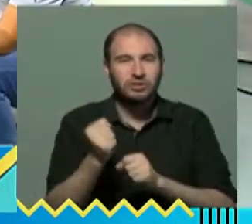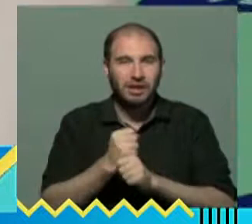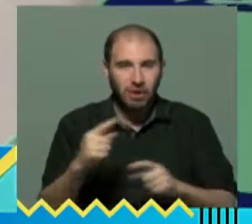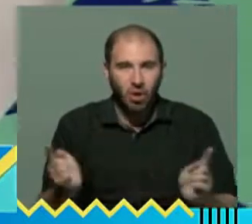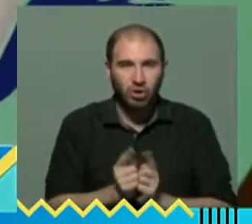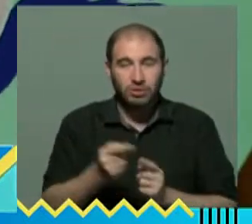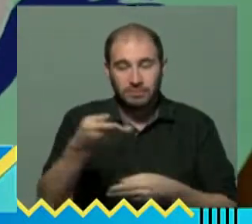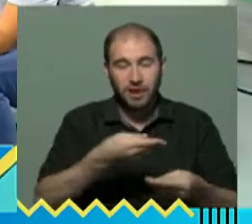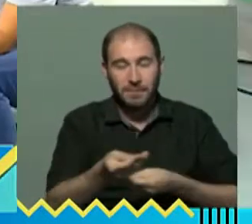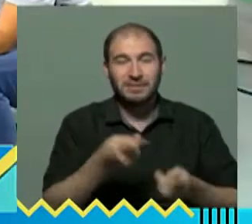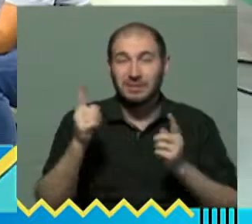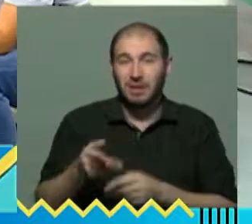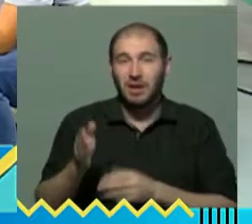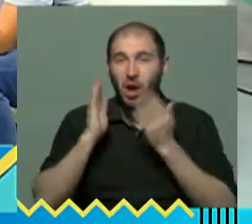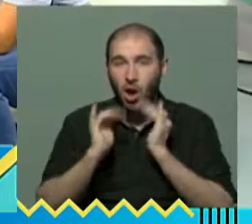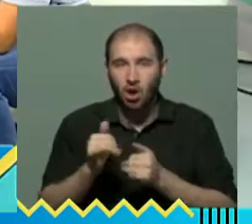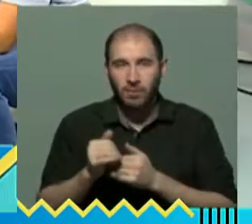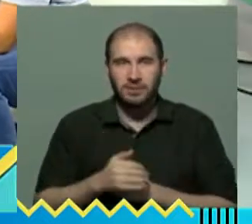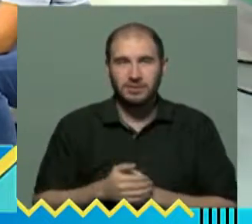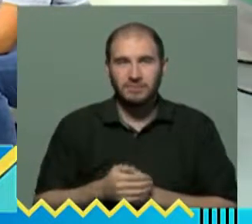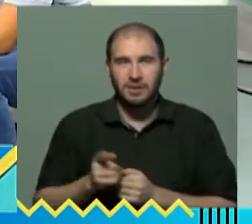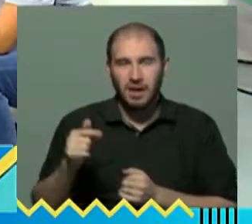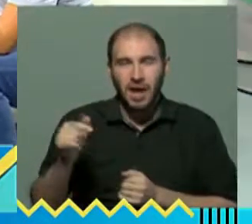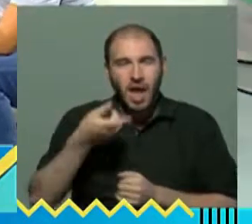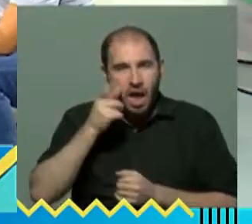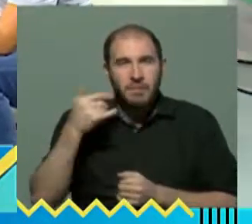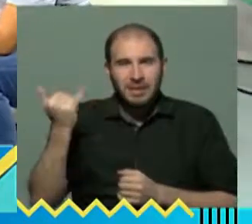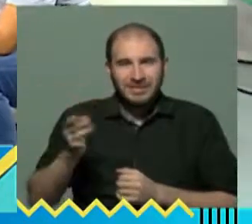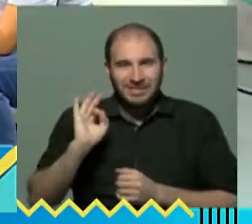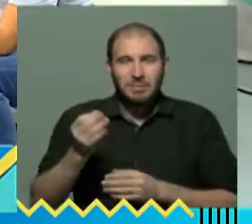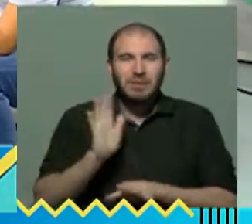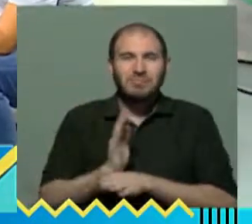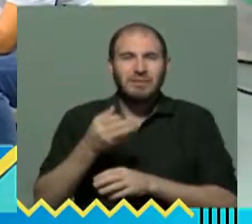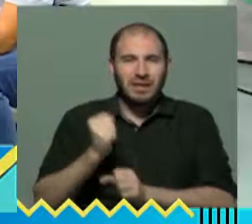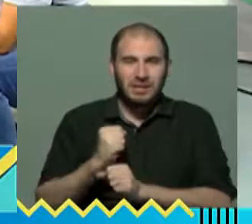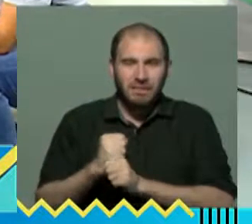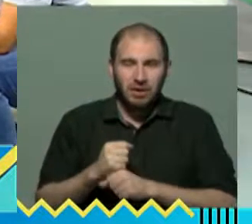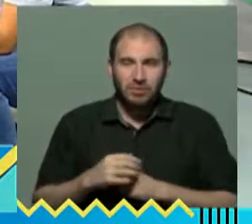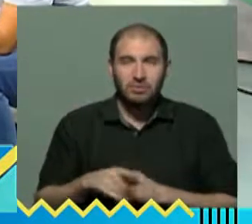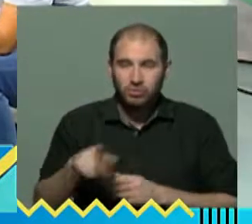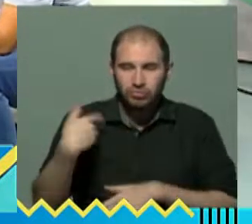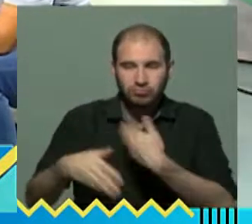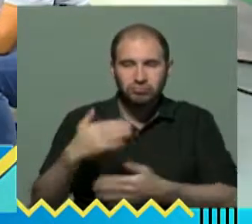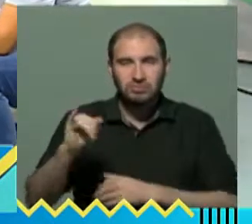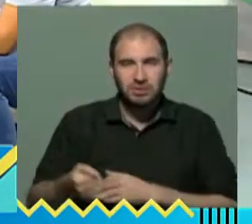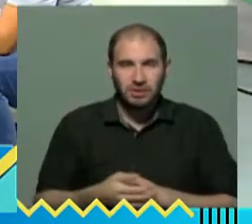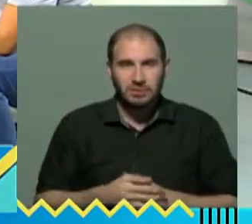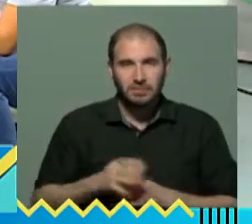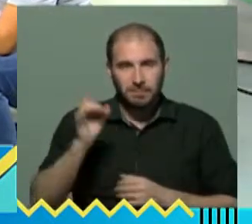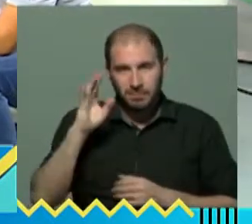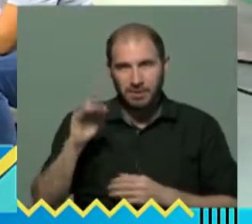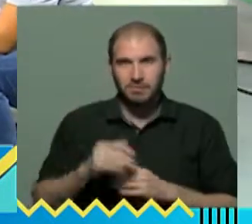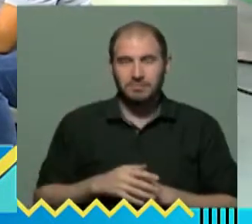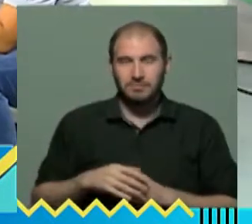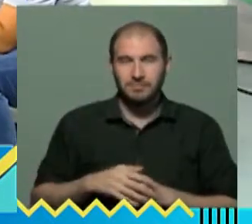para el empresario como para que el chico tenga su primera experiencia, sepa lo que es un trabajo, y eso lo estamos haciendo. Y ya te